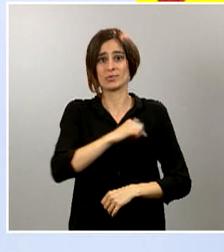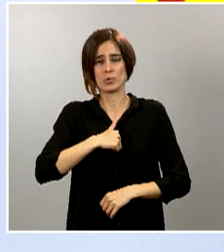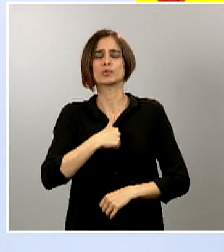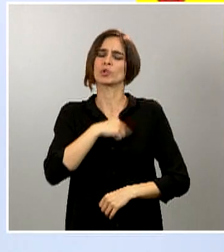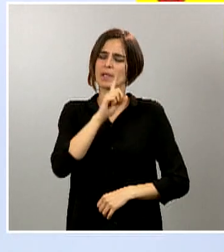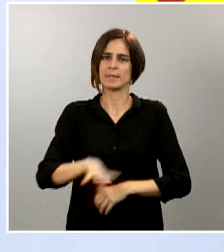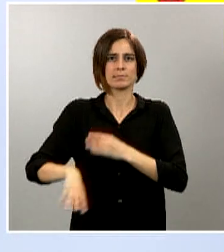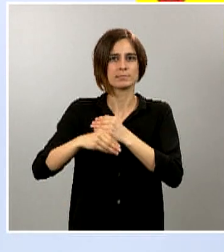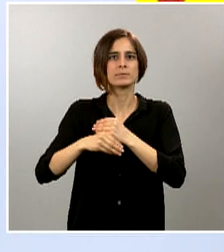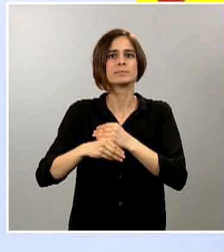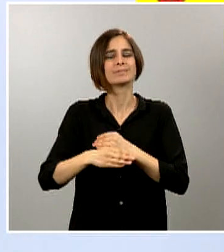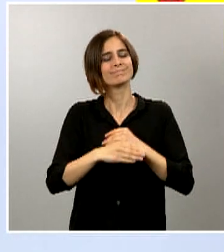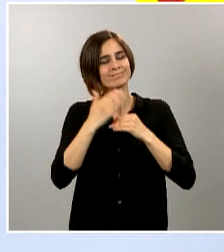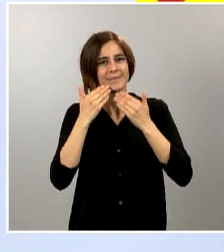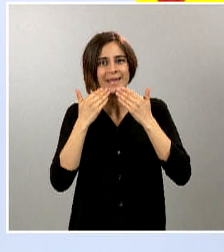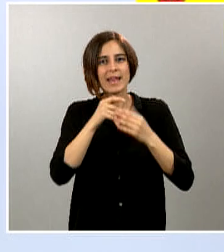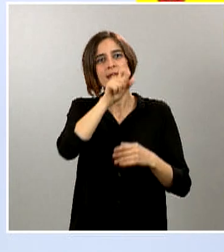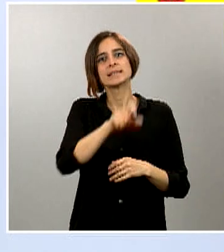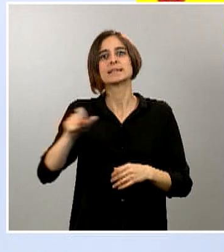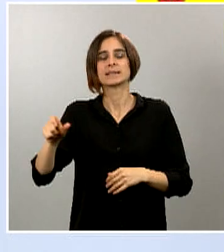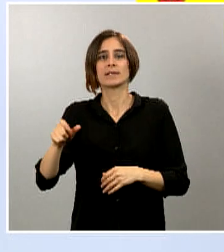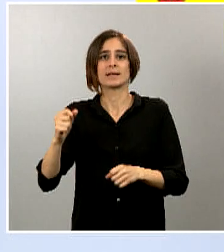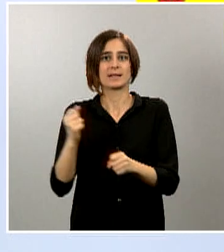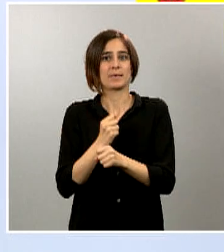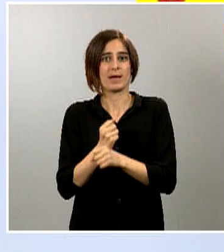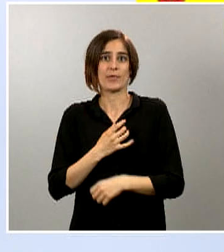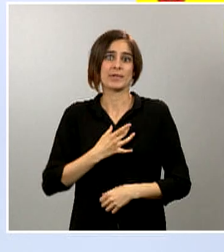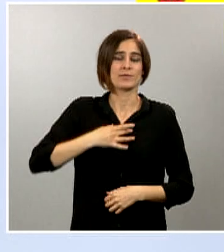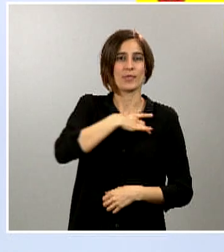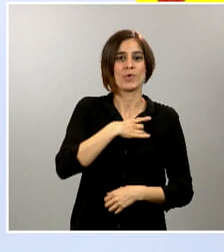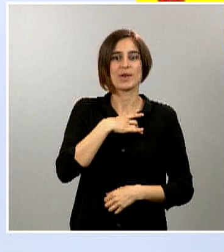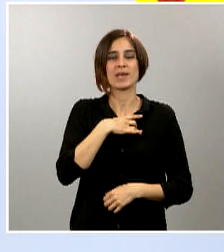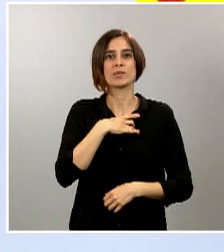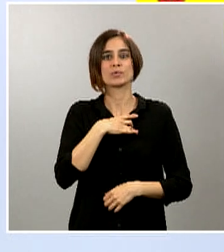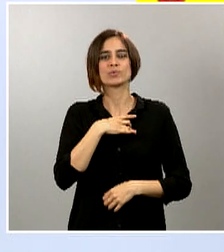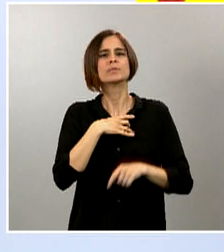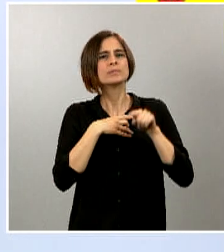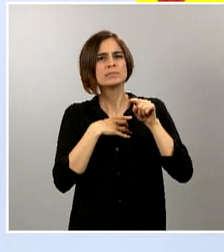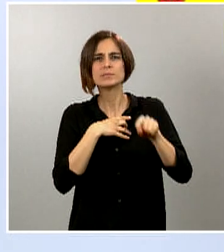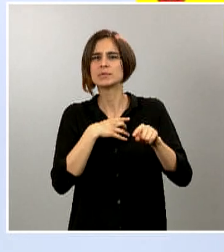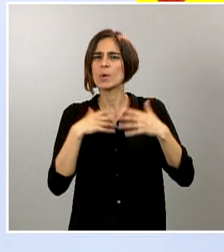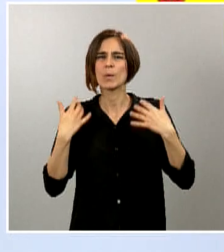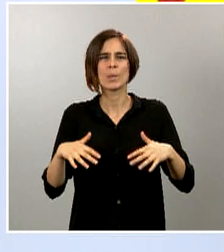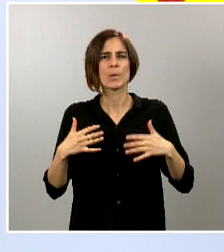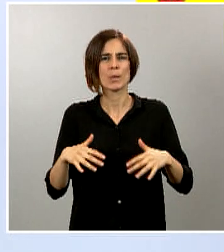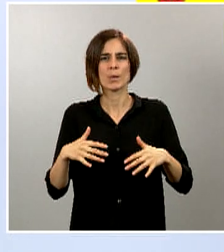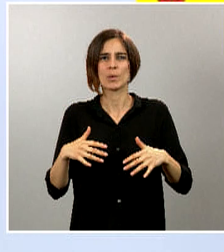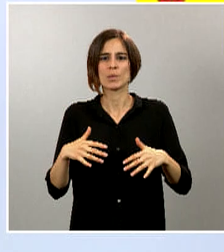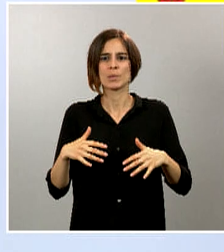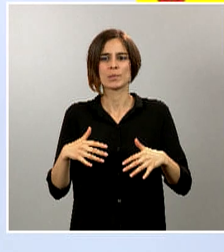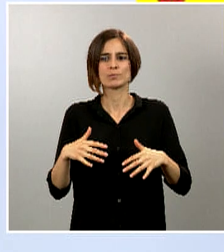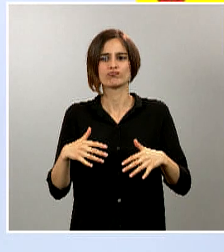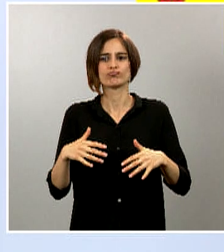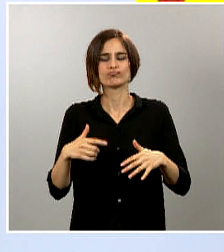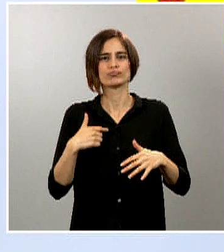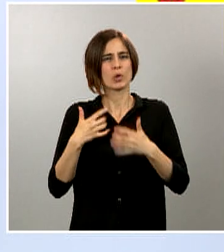trabajadores y empleados públicos que en primera línea afrontan con abnegación la lucha contra la epidemia